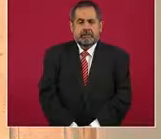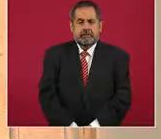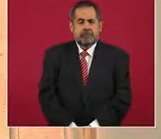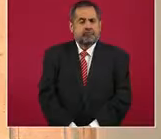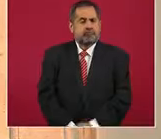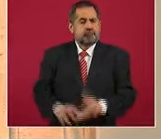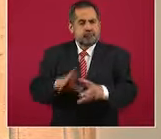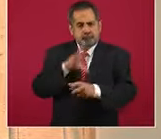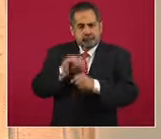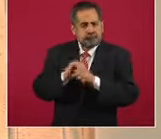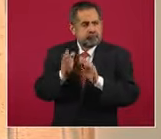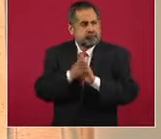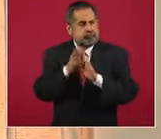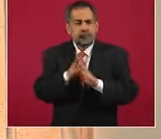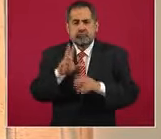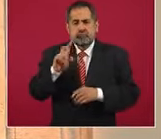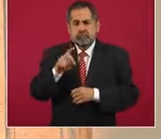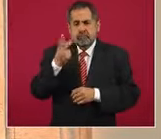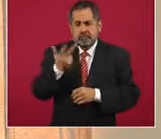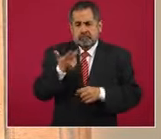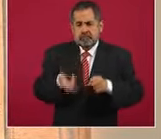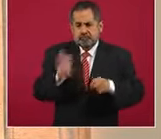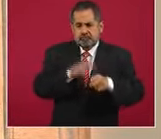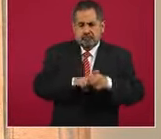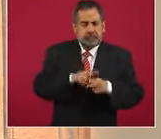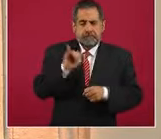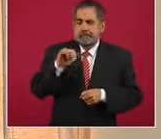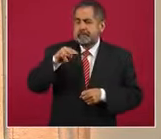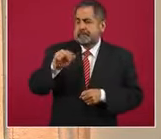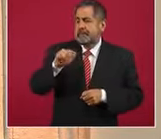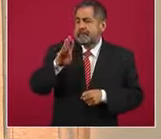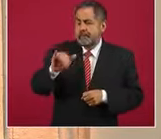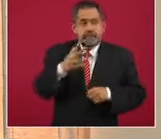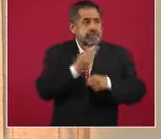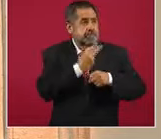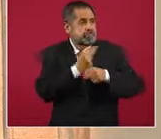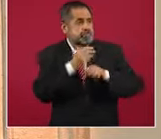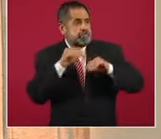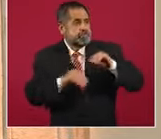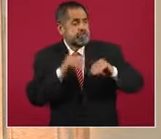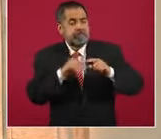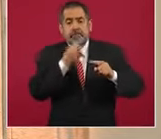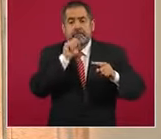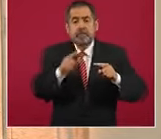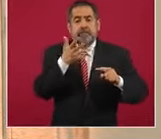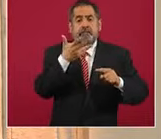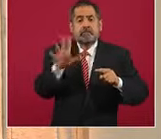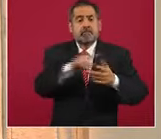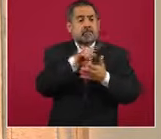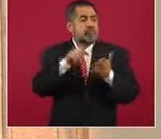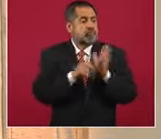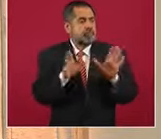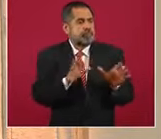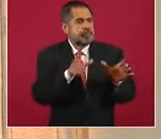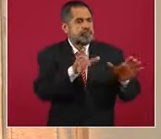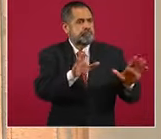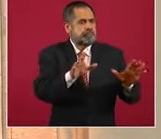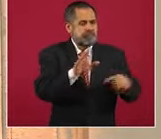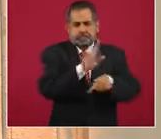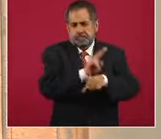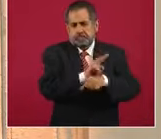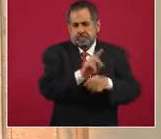han dado 32 hospitales del INSABI e instalaciones de 10 centros de aislamiento voluntarios. Se han